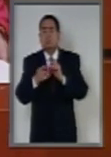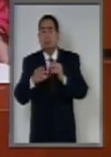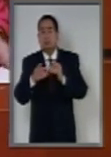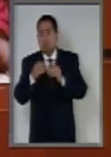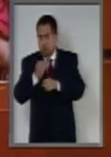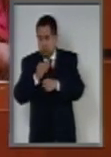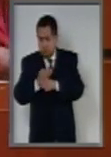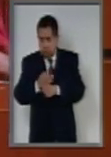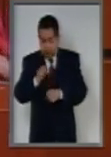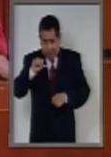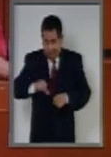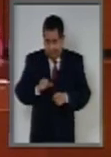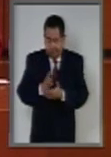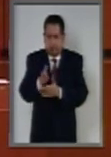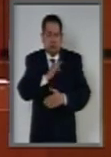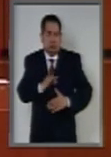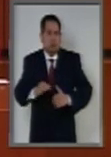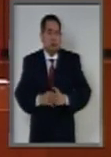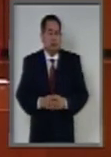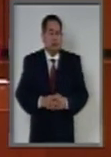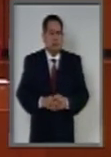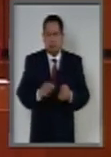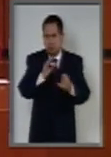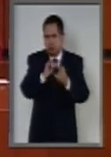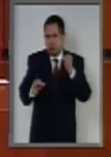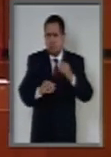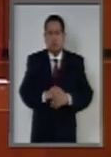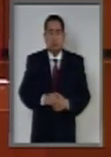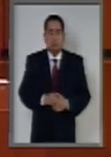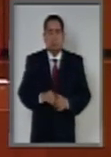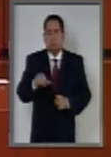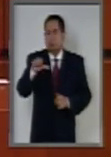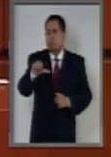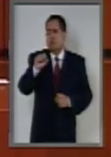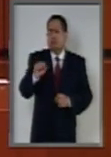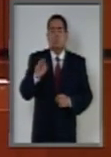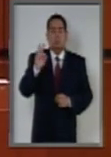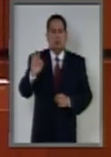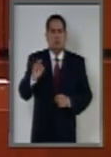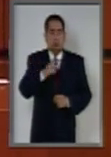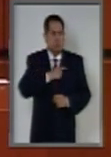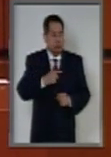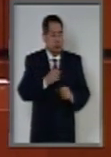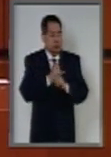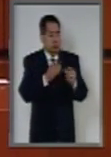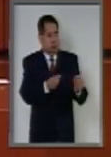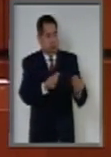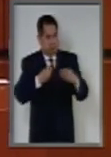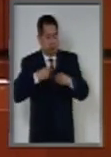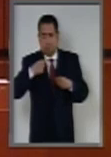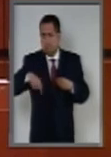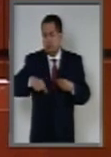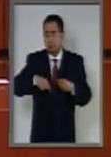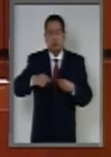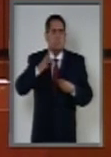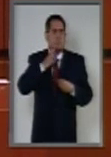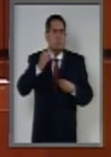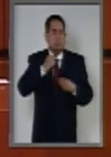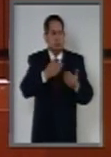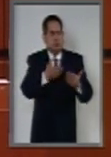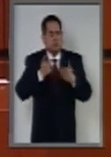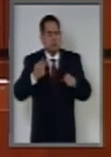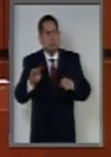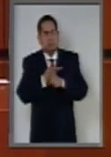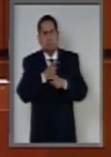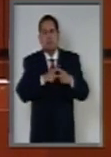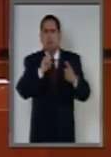curso. Y por último, la Auditoría Superior debe informar a la Cámara de Diputados del estado que